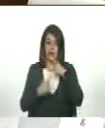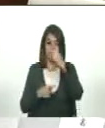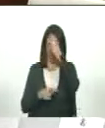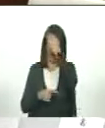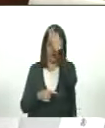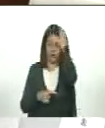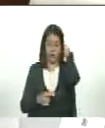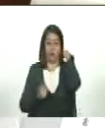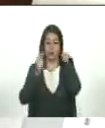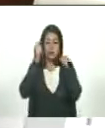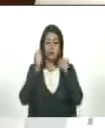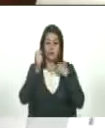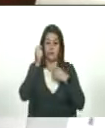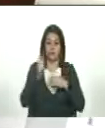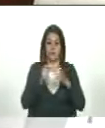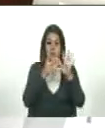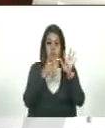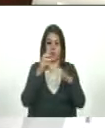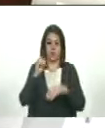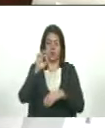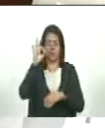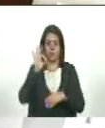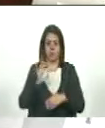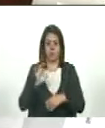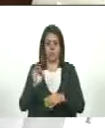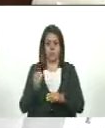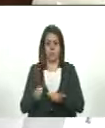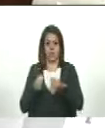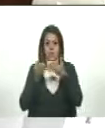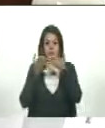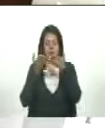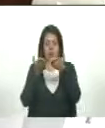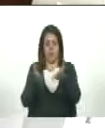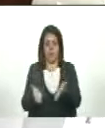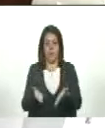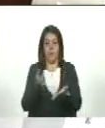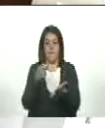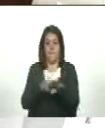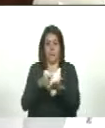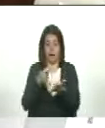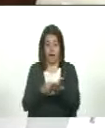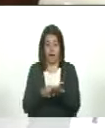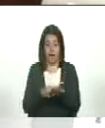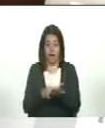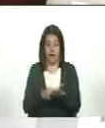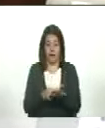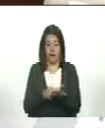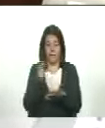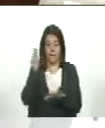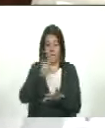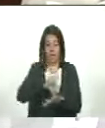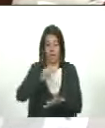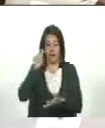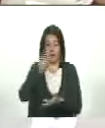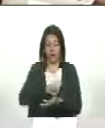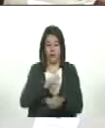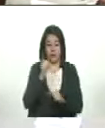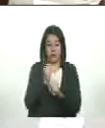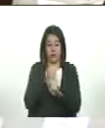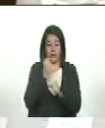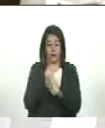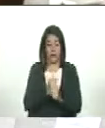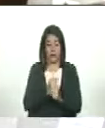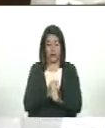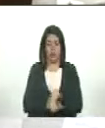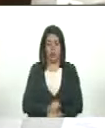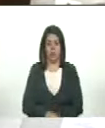el diputado, que el 70% va dirigido a los salarios y en la 401